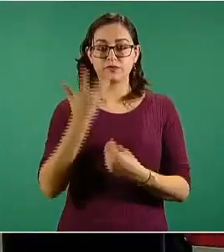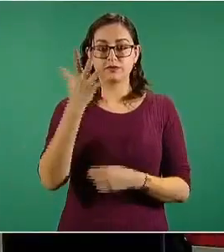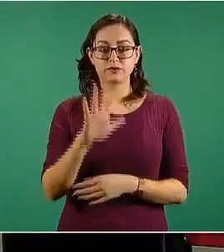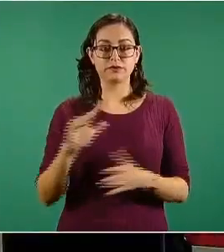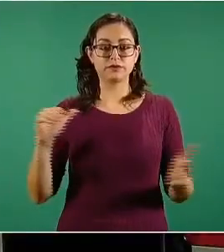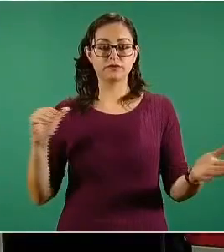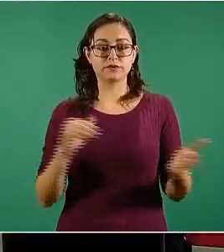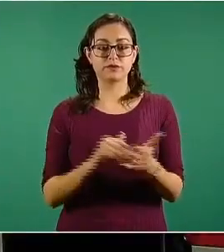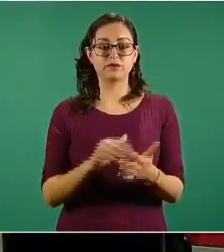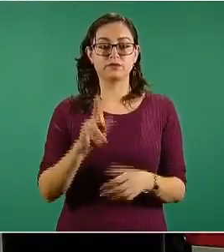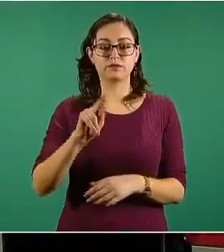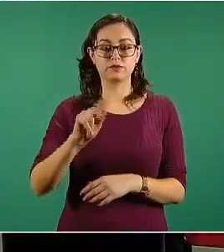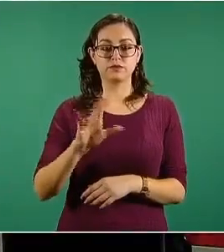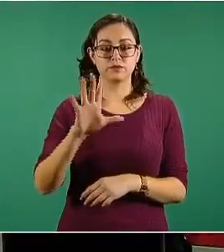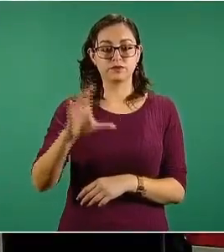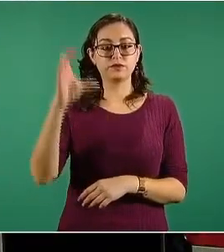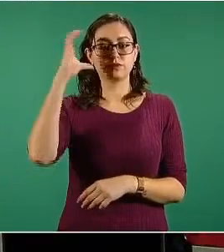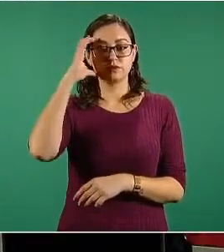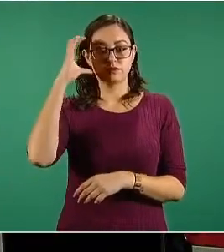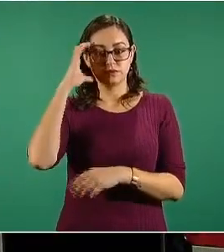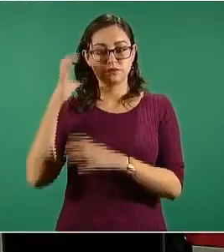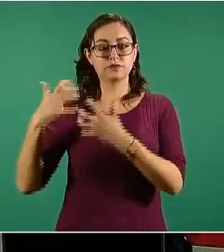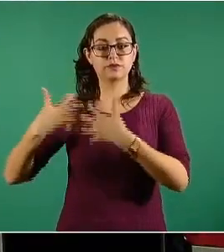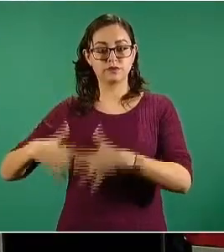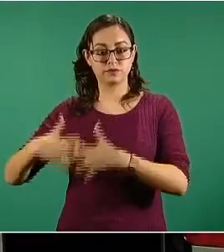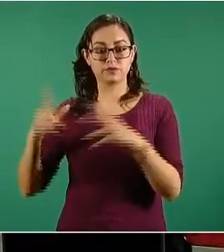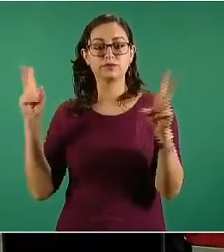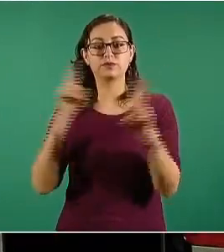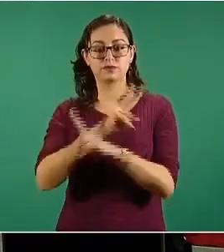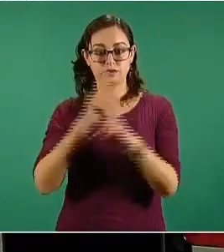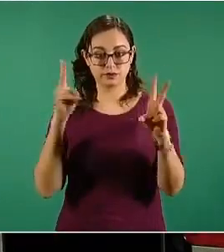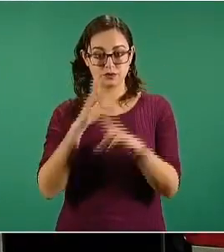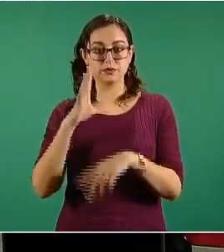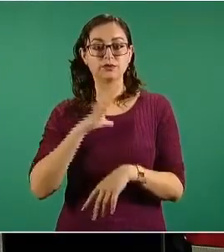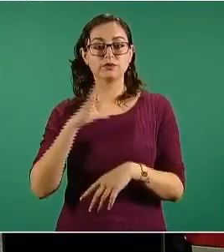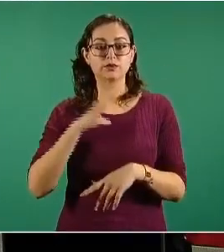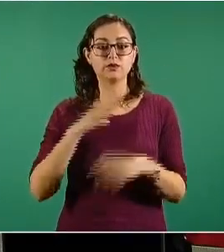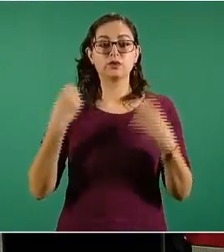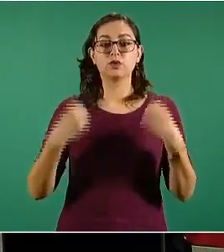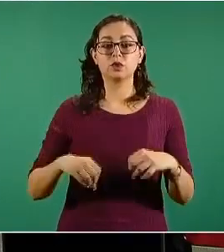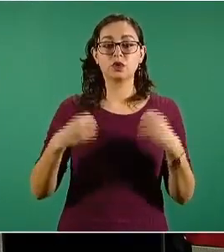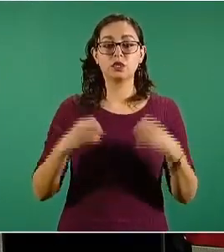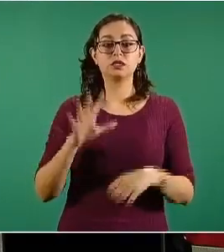10.085 camas y respiradores mecánicos que se tienen disponibles, están ocupadas